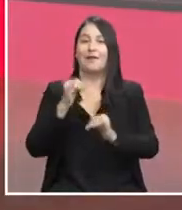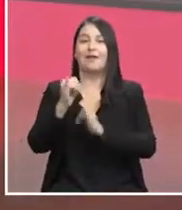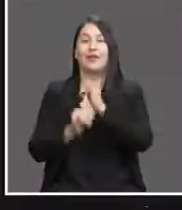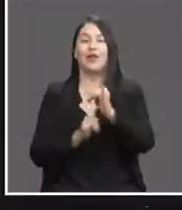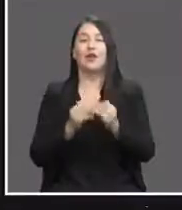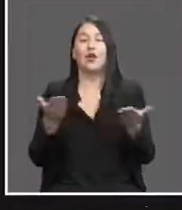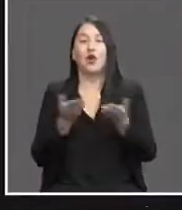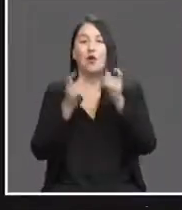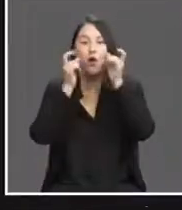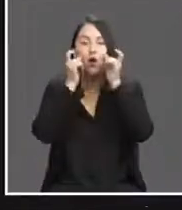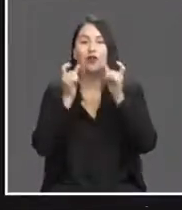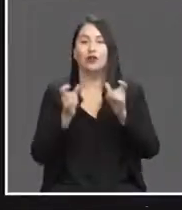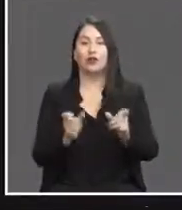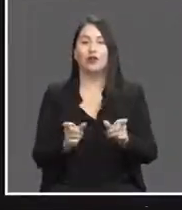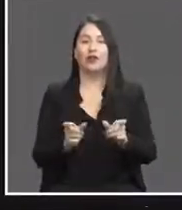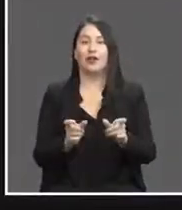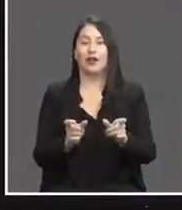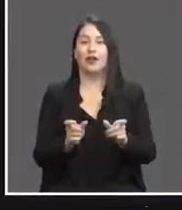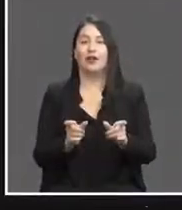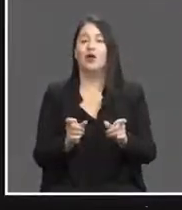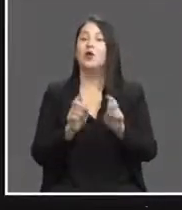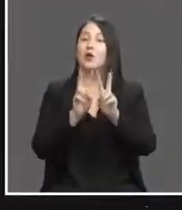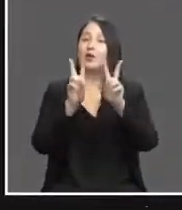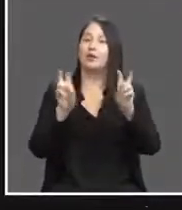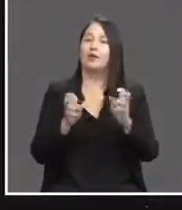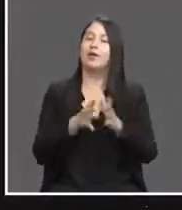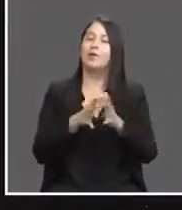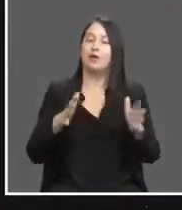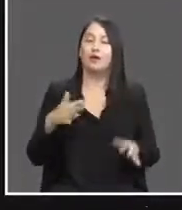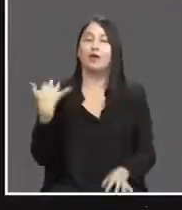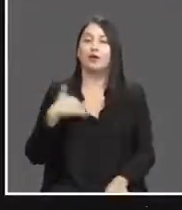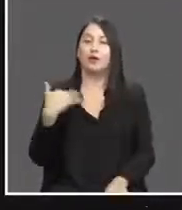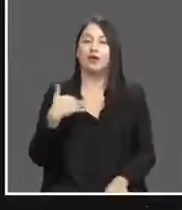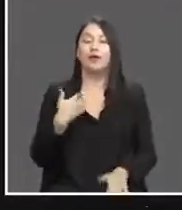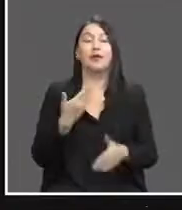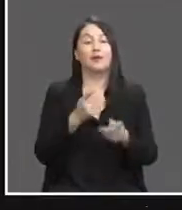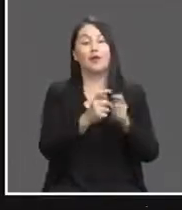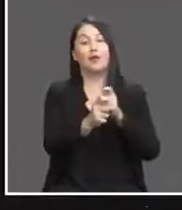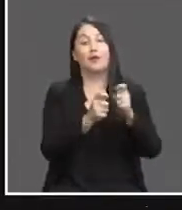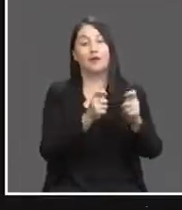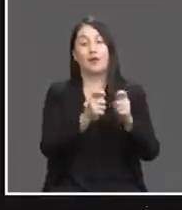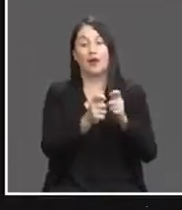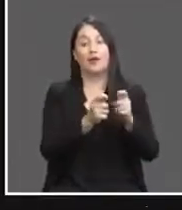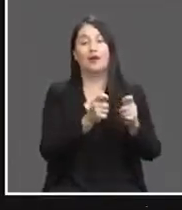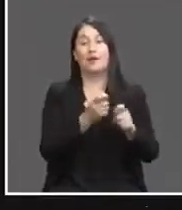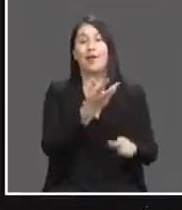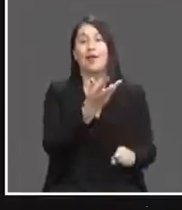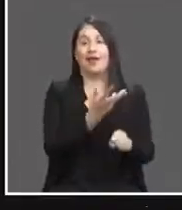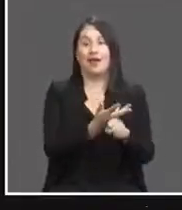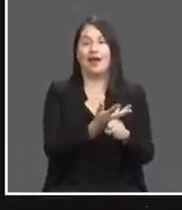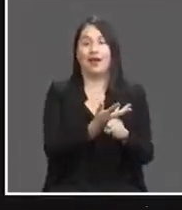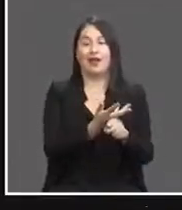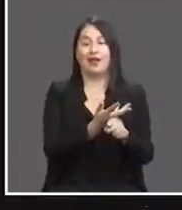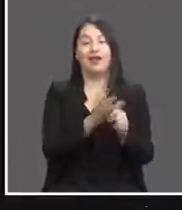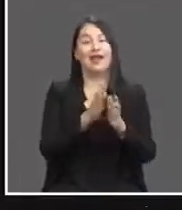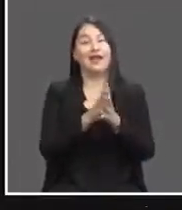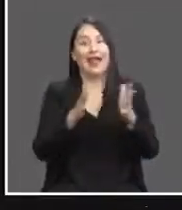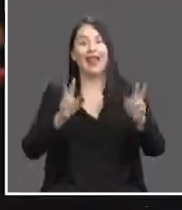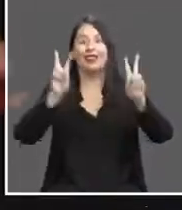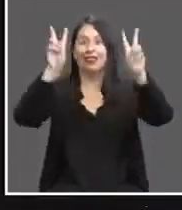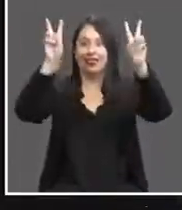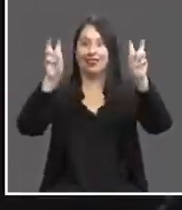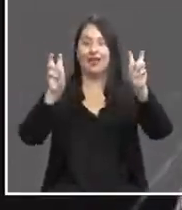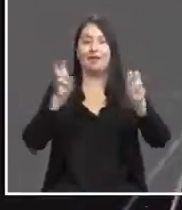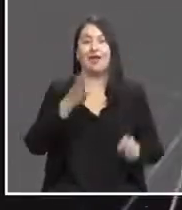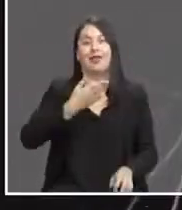ciberespacio, un tema ciertamente muy, muy pertinente para los riesgos existenciales, que es el gran tema de